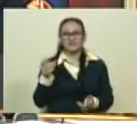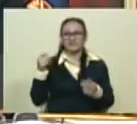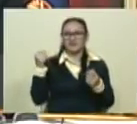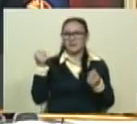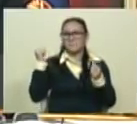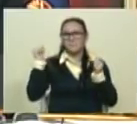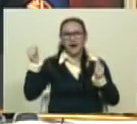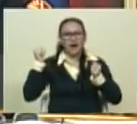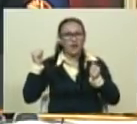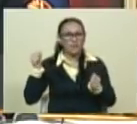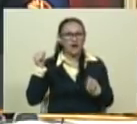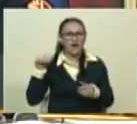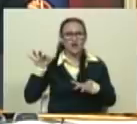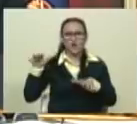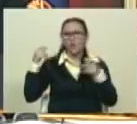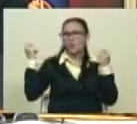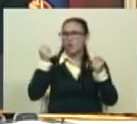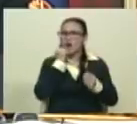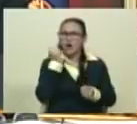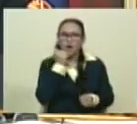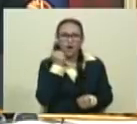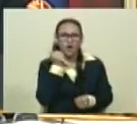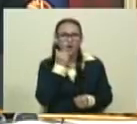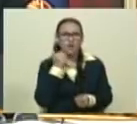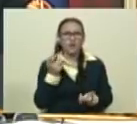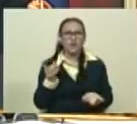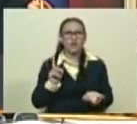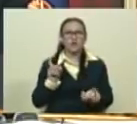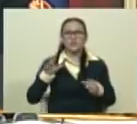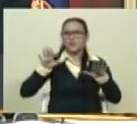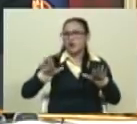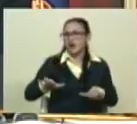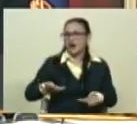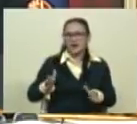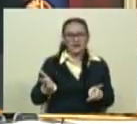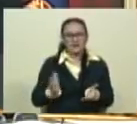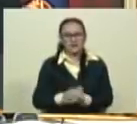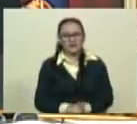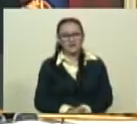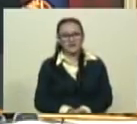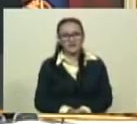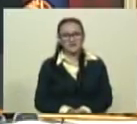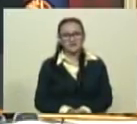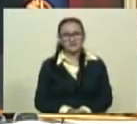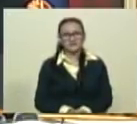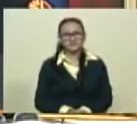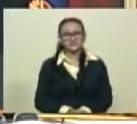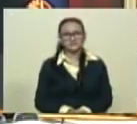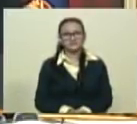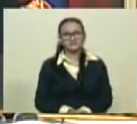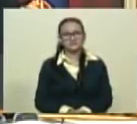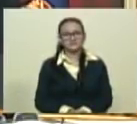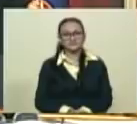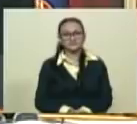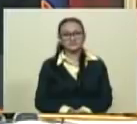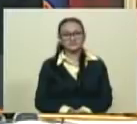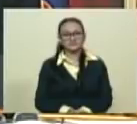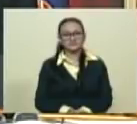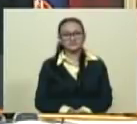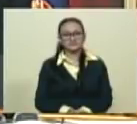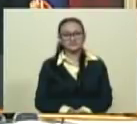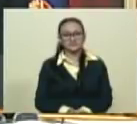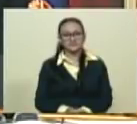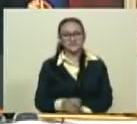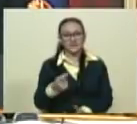se dieron, a una huelga general indefinida que nunca se dio ni nunca levantaron. ¿Mm? Pichón de Hitler por ahí, que